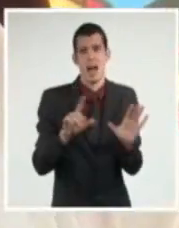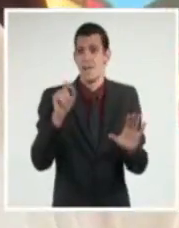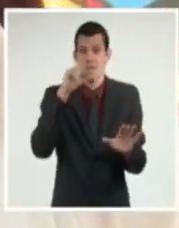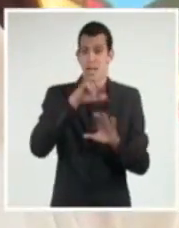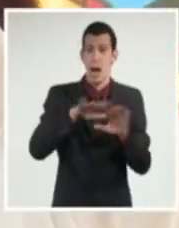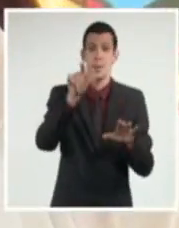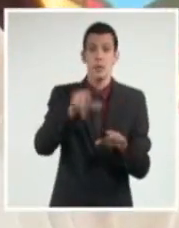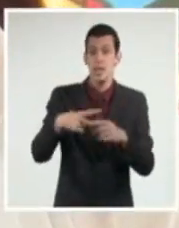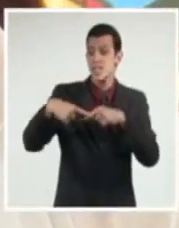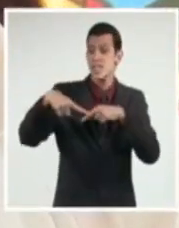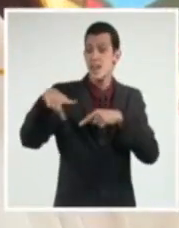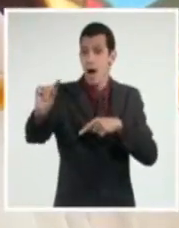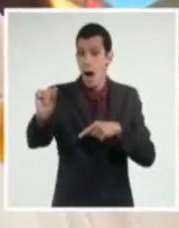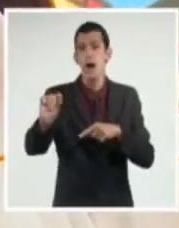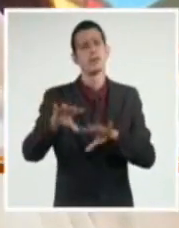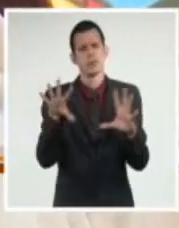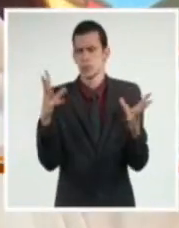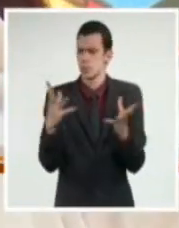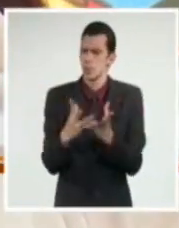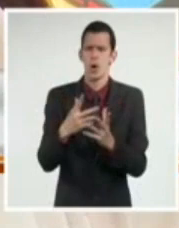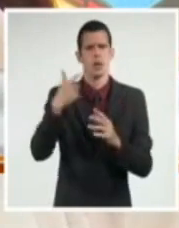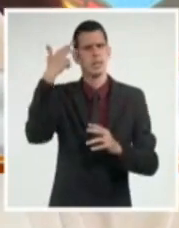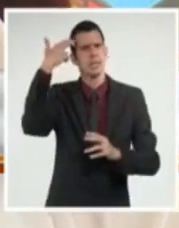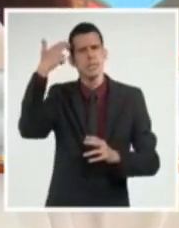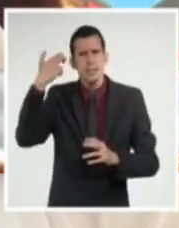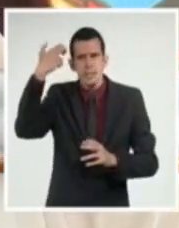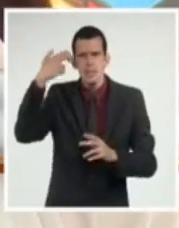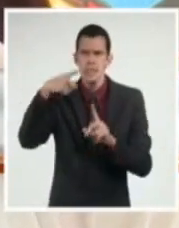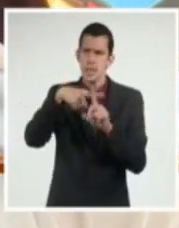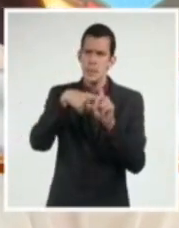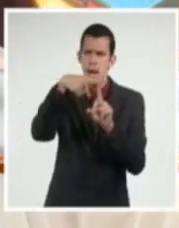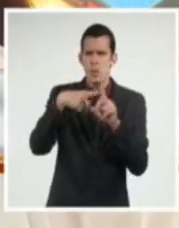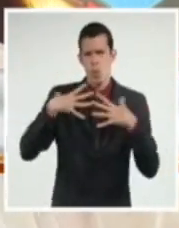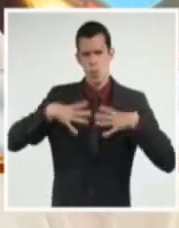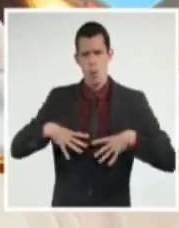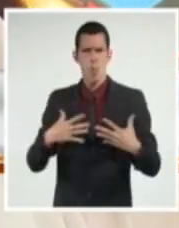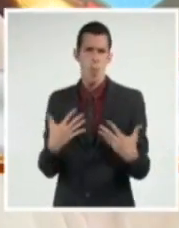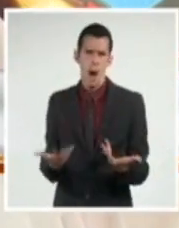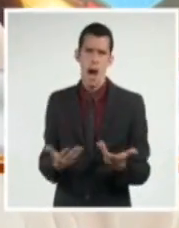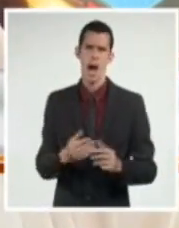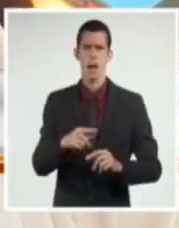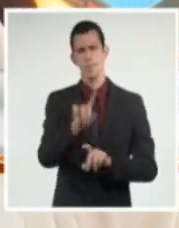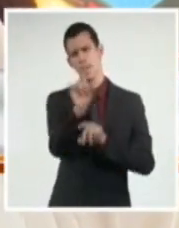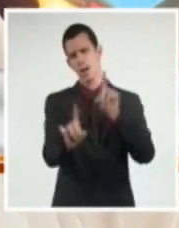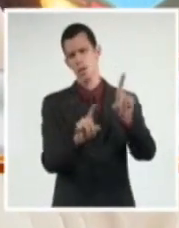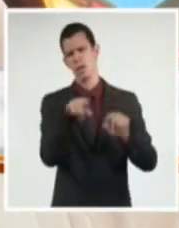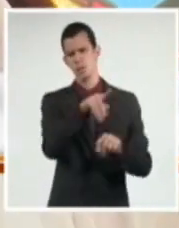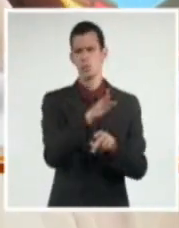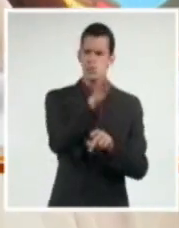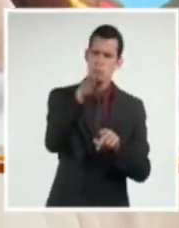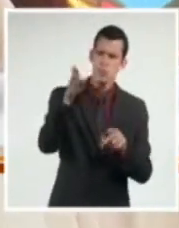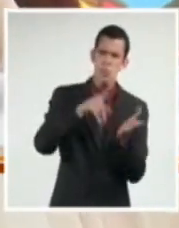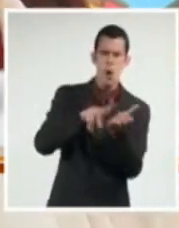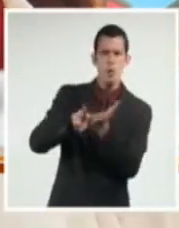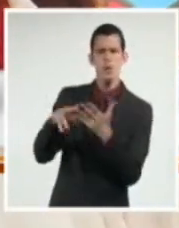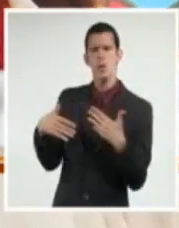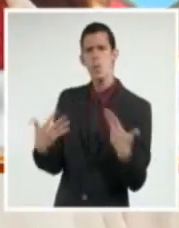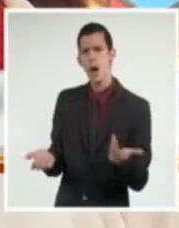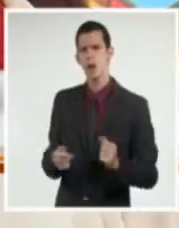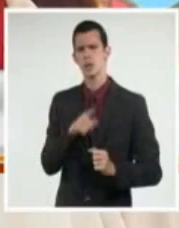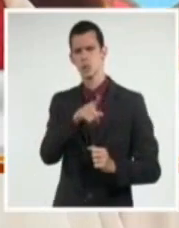toma la temperatura y se le hace una encuesta sobre el itinerario que han seguido, las provincias